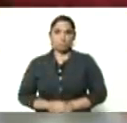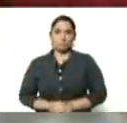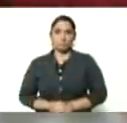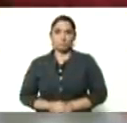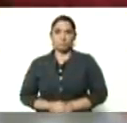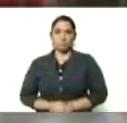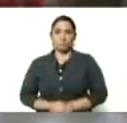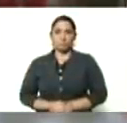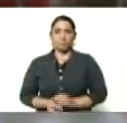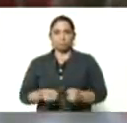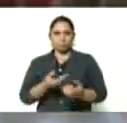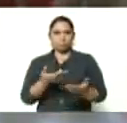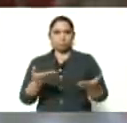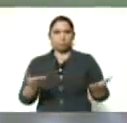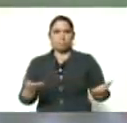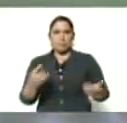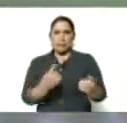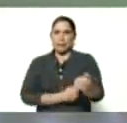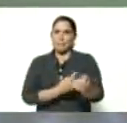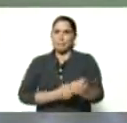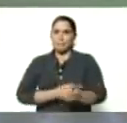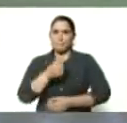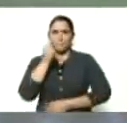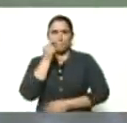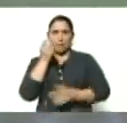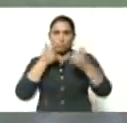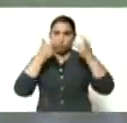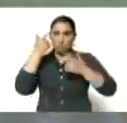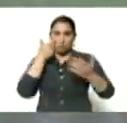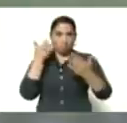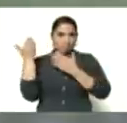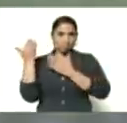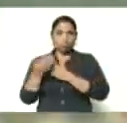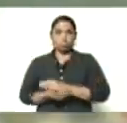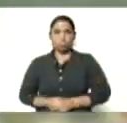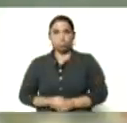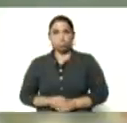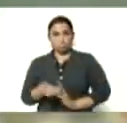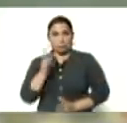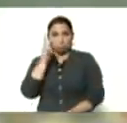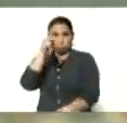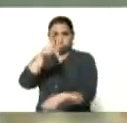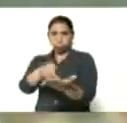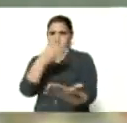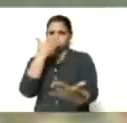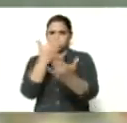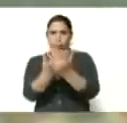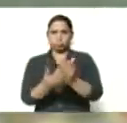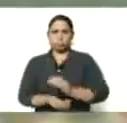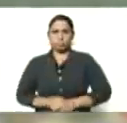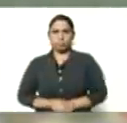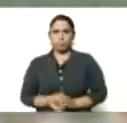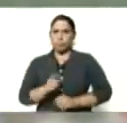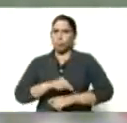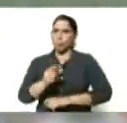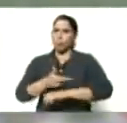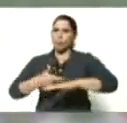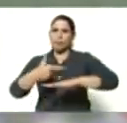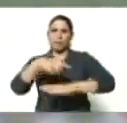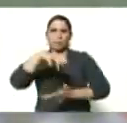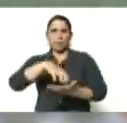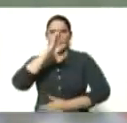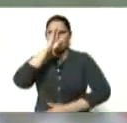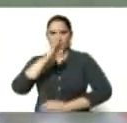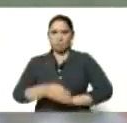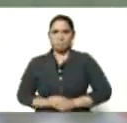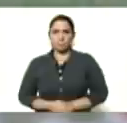Aquí está Argenis Chávez, hermano de nuestro comandante, que estuvo allí presente en ese momento, gobernador del estado